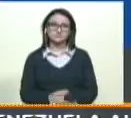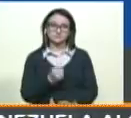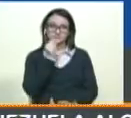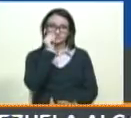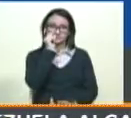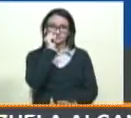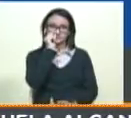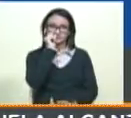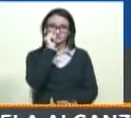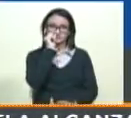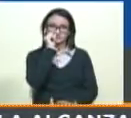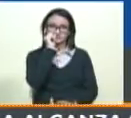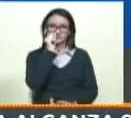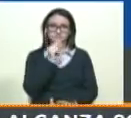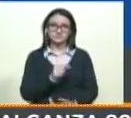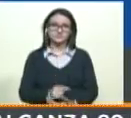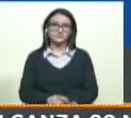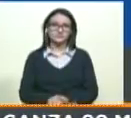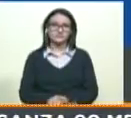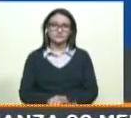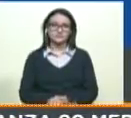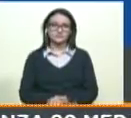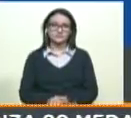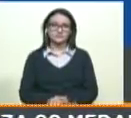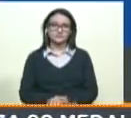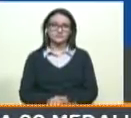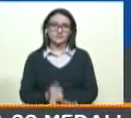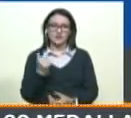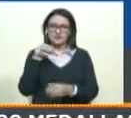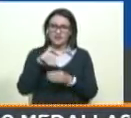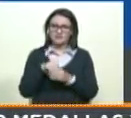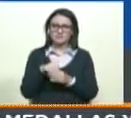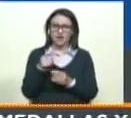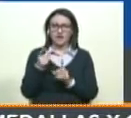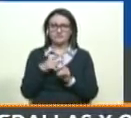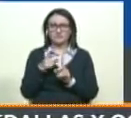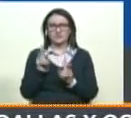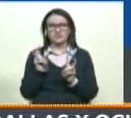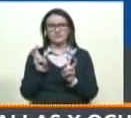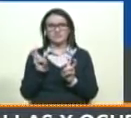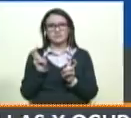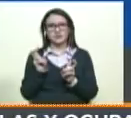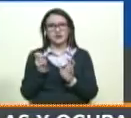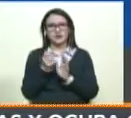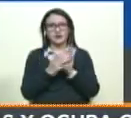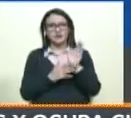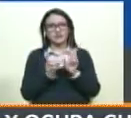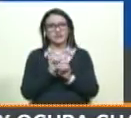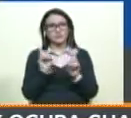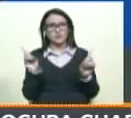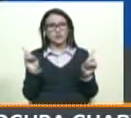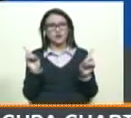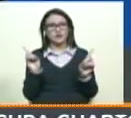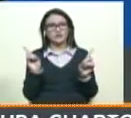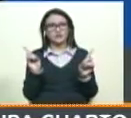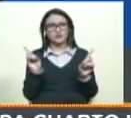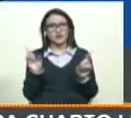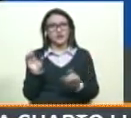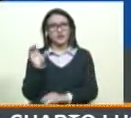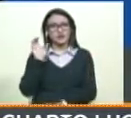Nosotros lo interpretamos como un acto de injerencismo. Hay un principio fundamental que está incluso en la Carta Democrática Interamericana, que es que el